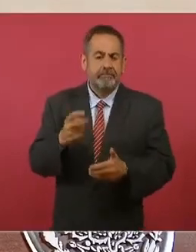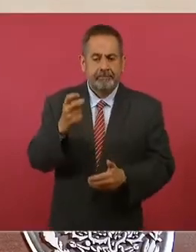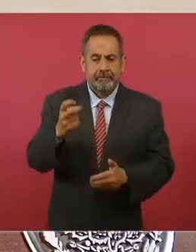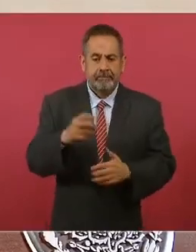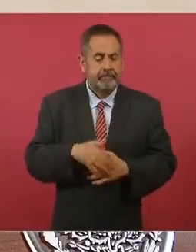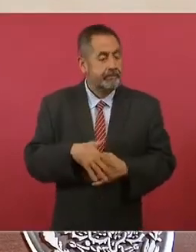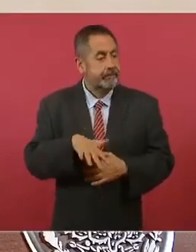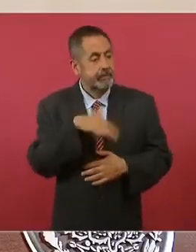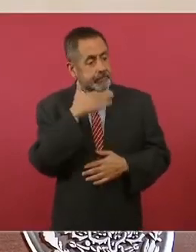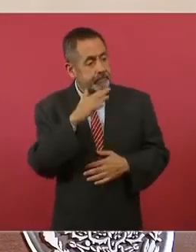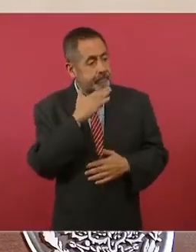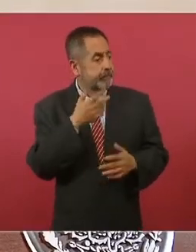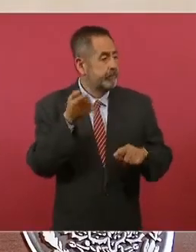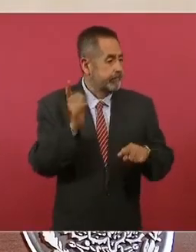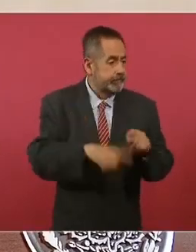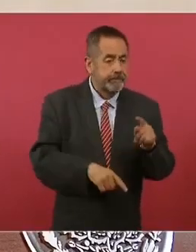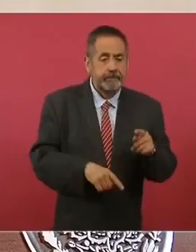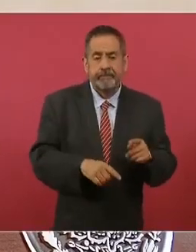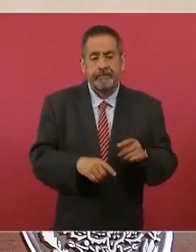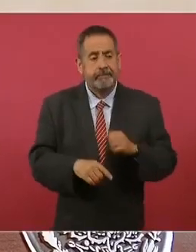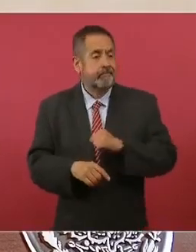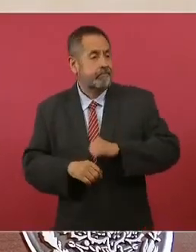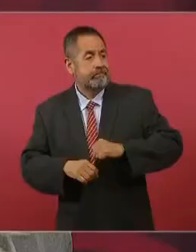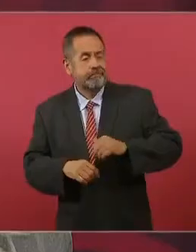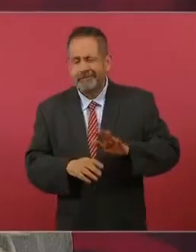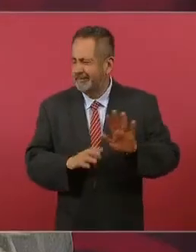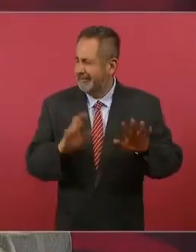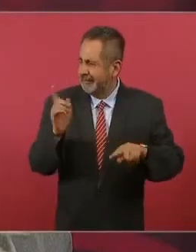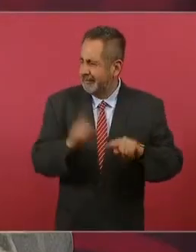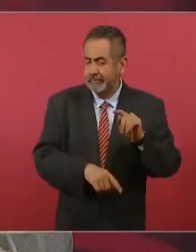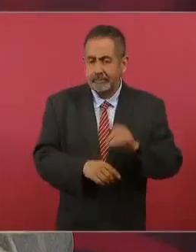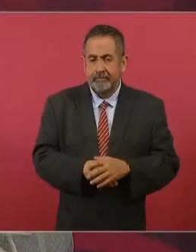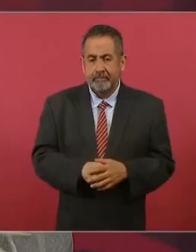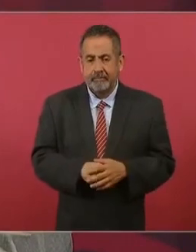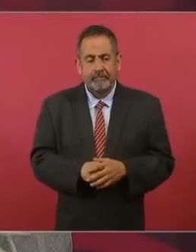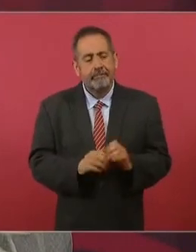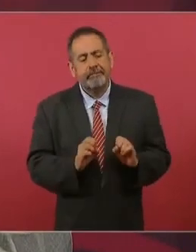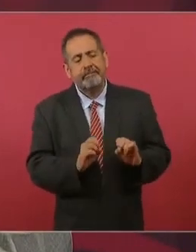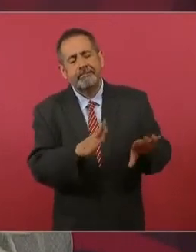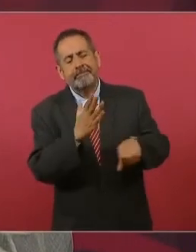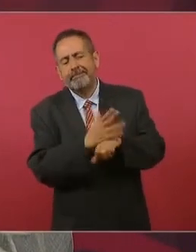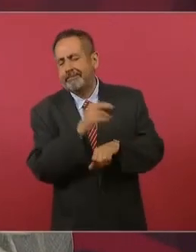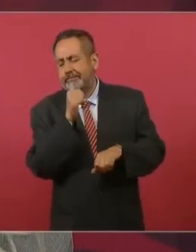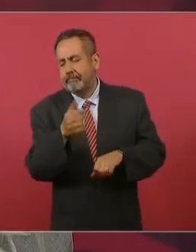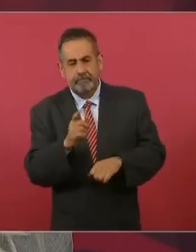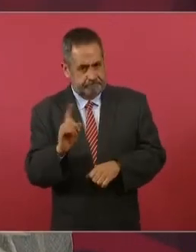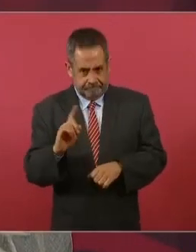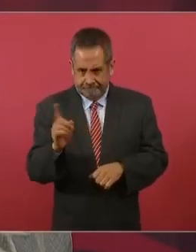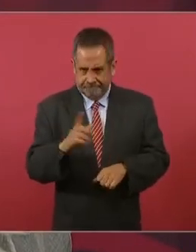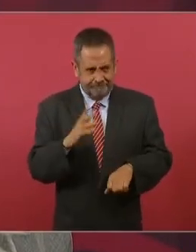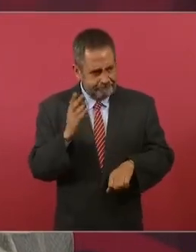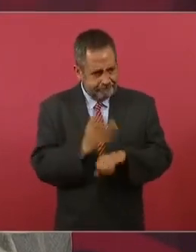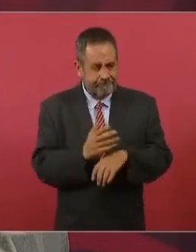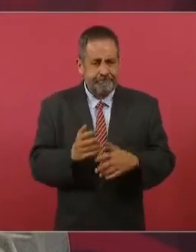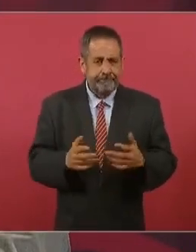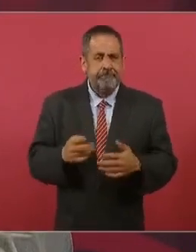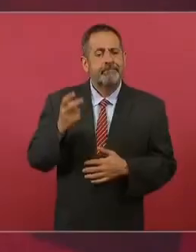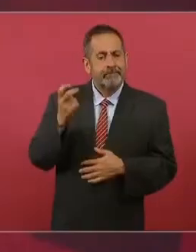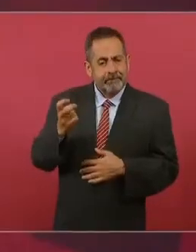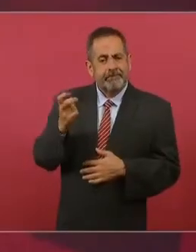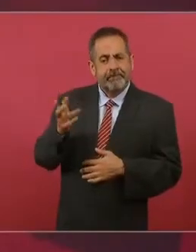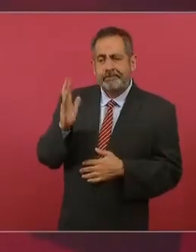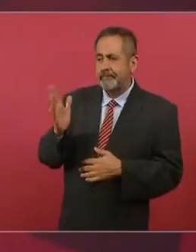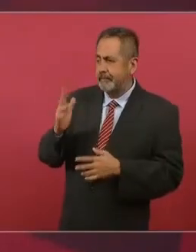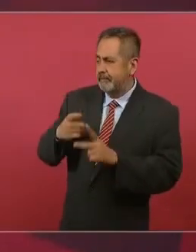la corrupción, los privilegios, la impunidad, y eso es lo que ya